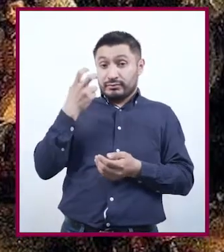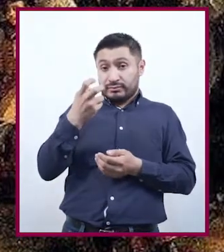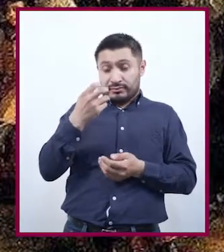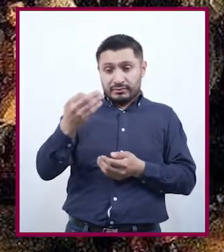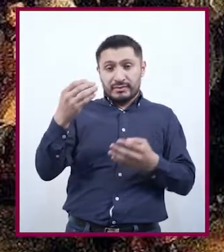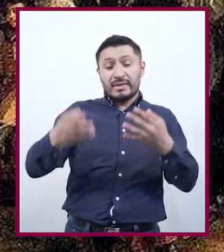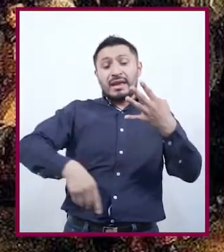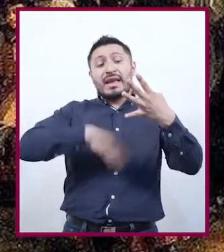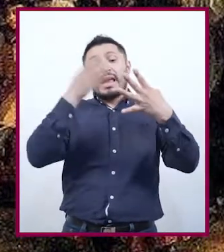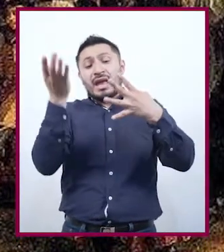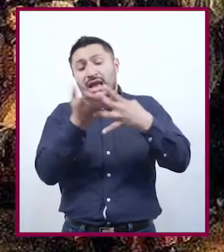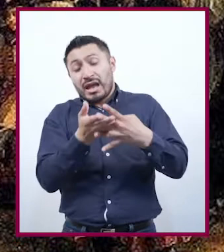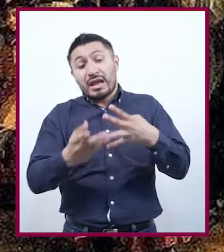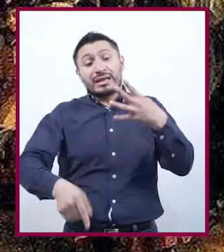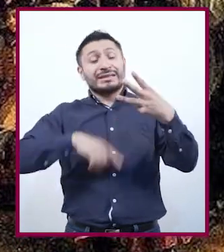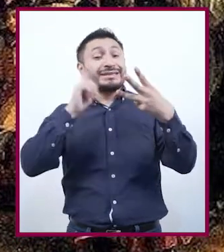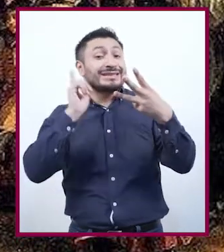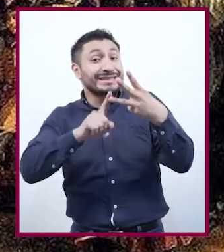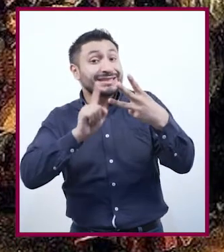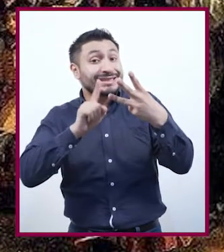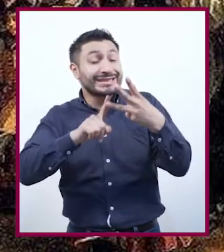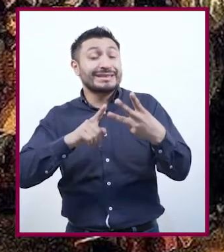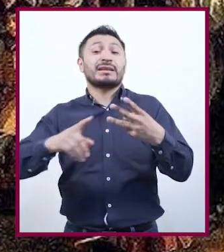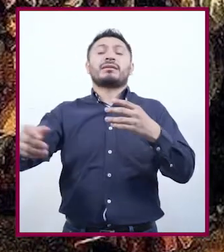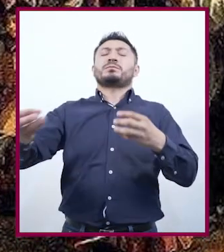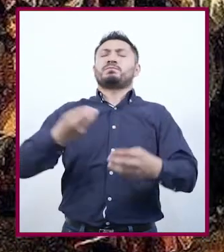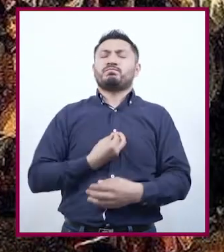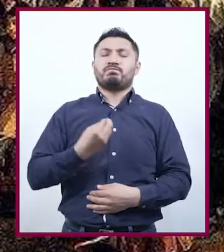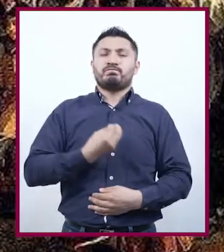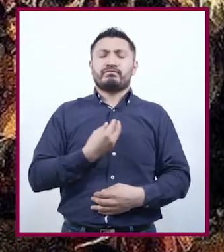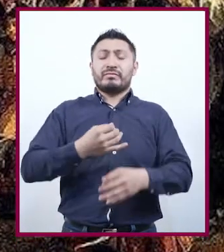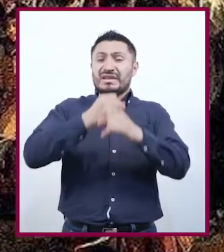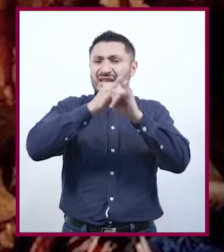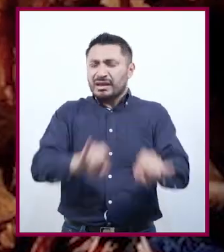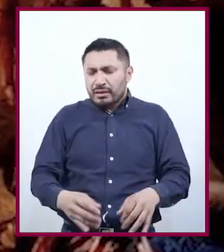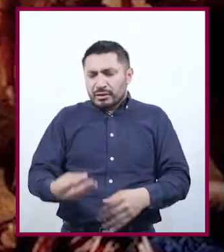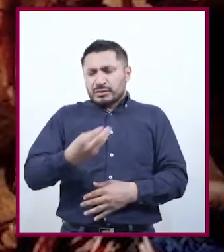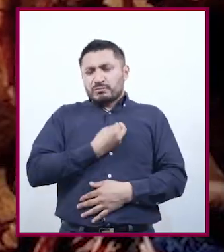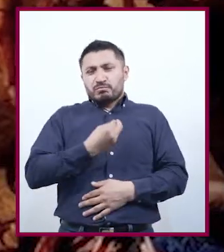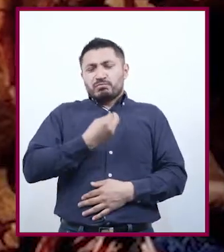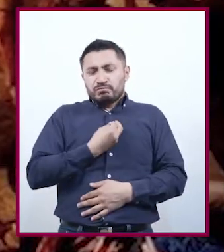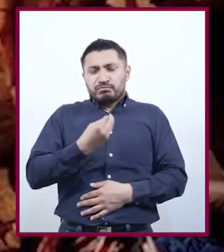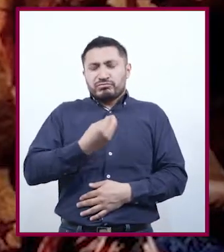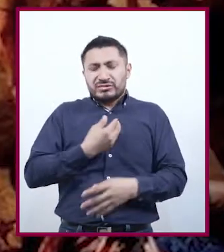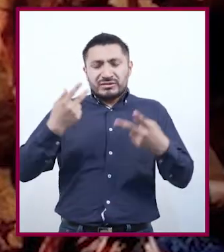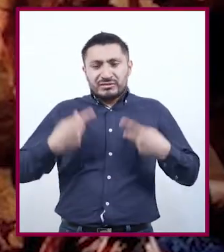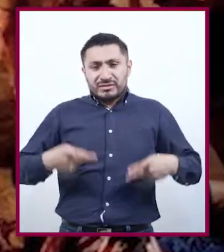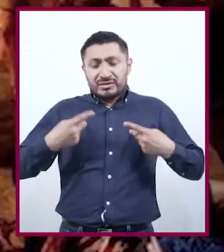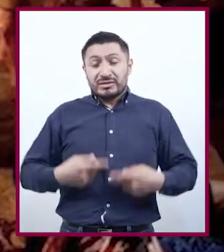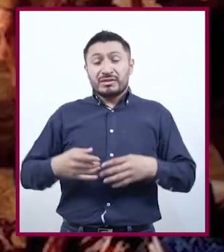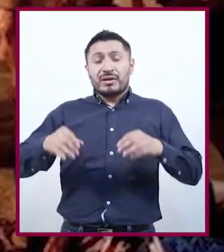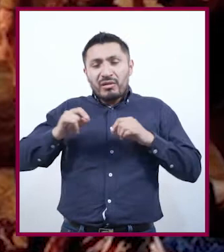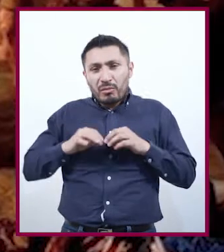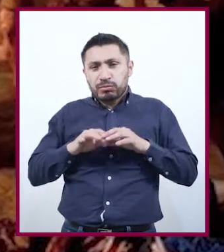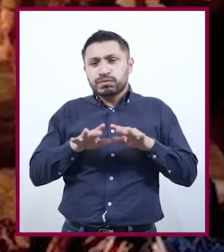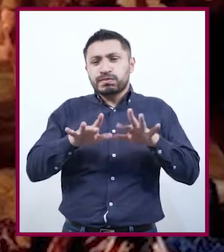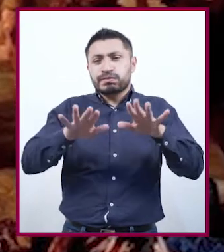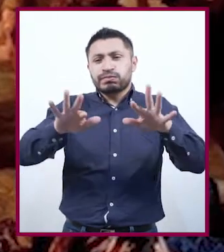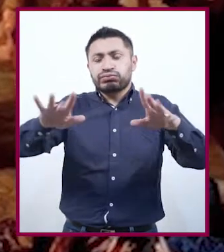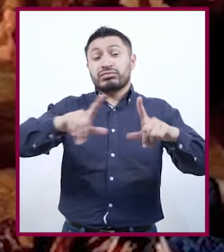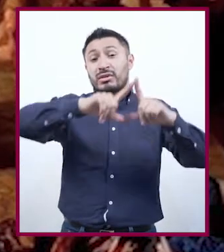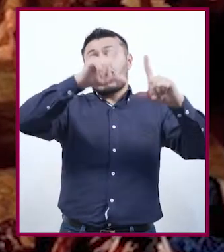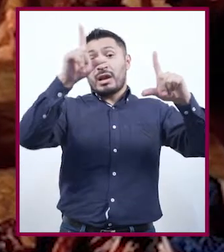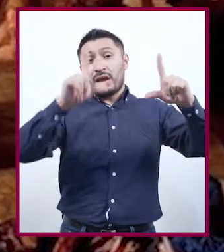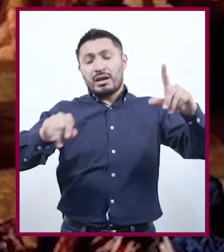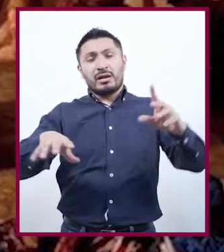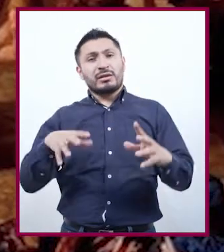partir de entonces, durante la tercera etapa, resistencia del movimiento de independencia, los insurgentes se dispersaron por el